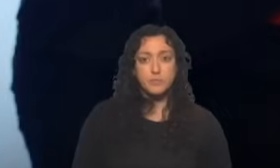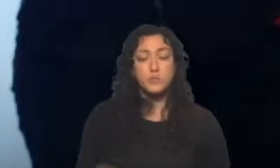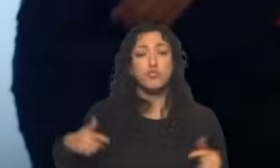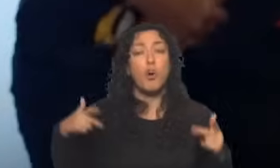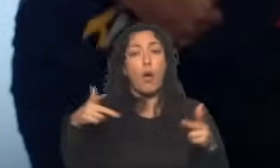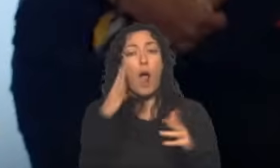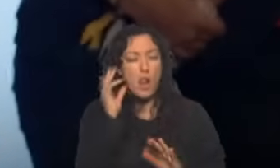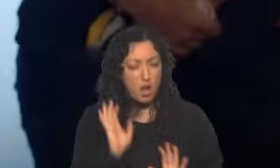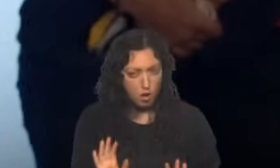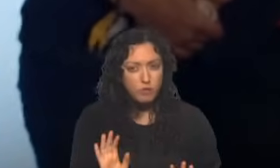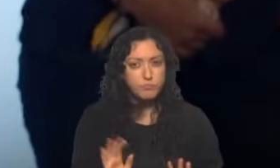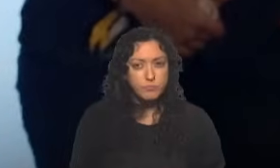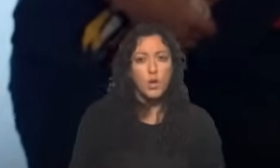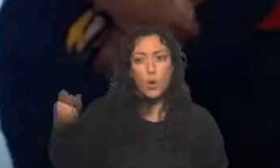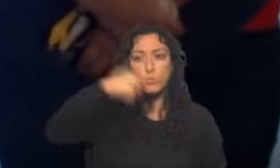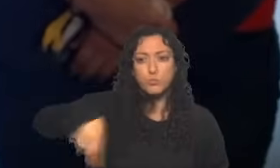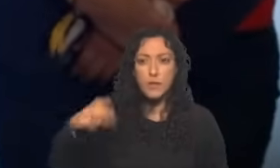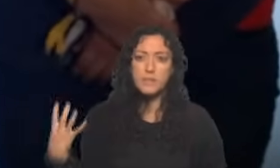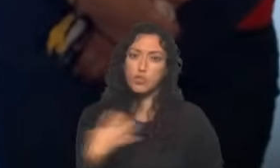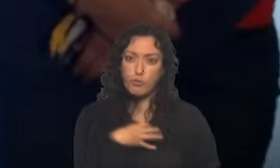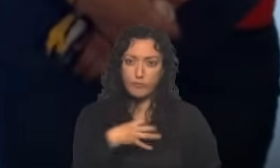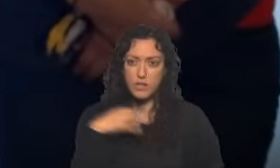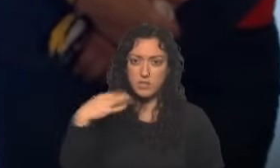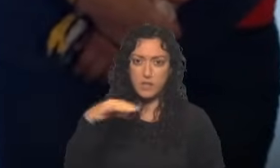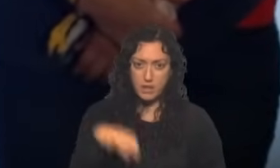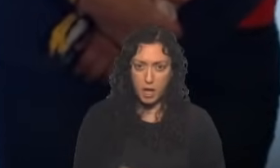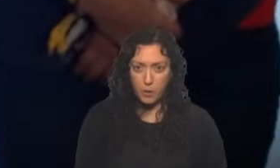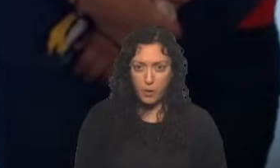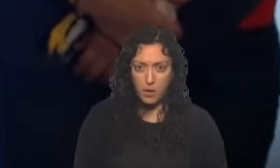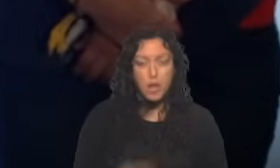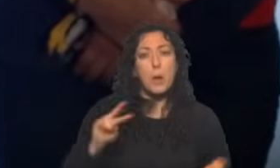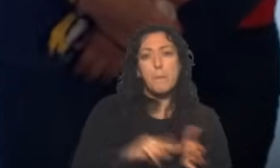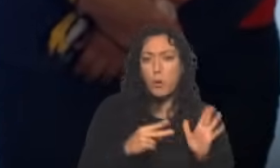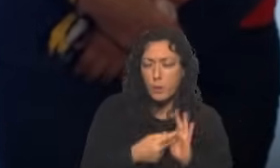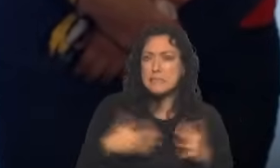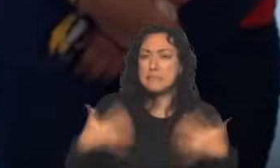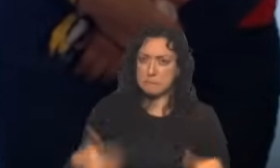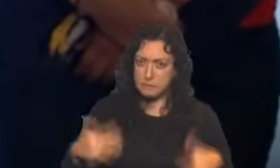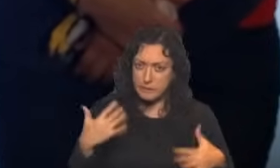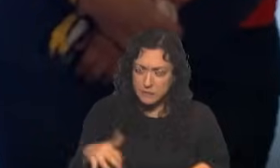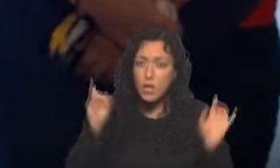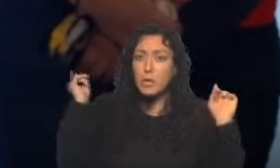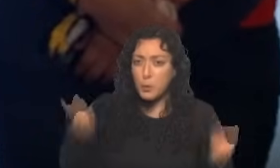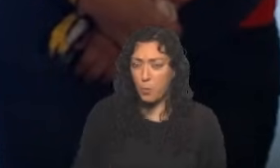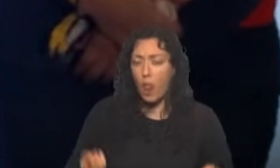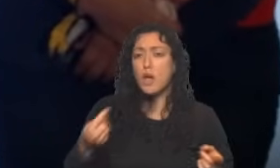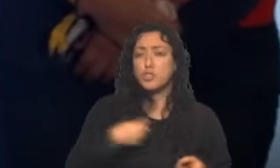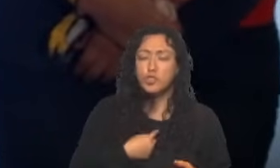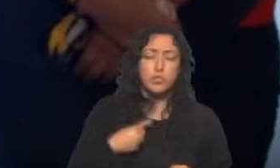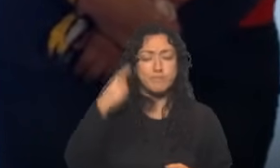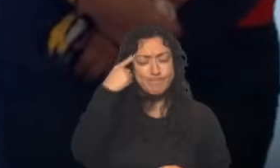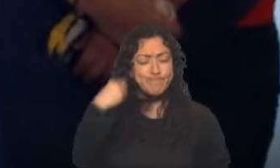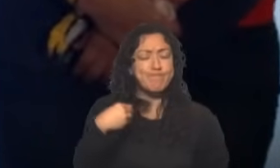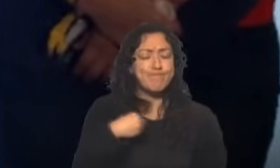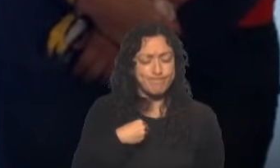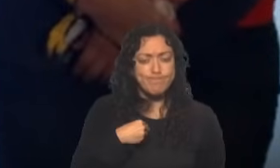algo. Tengan confianza, que los problemas son enormes, pero tengo toda la voluntad del